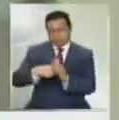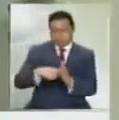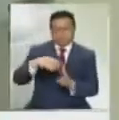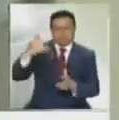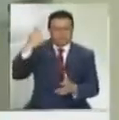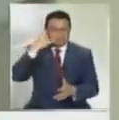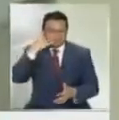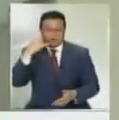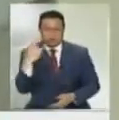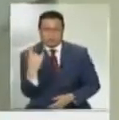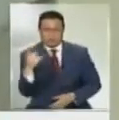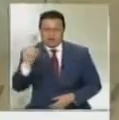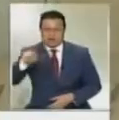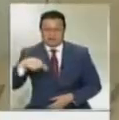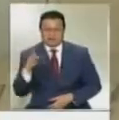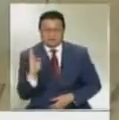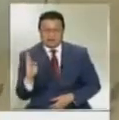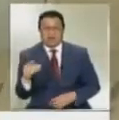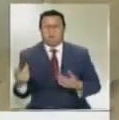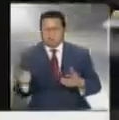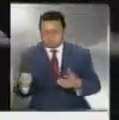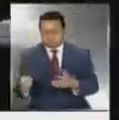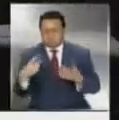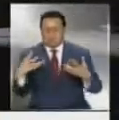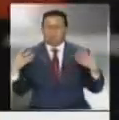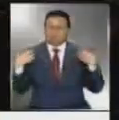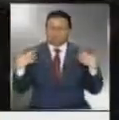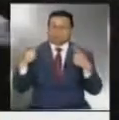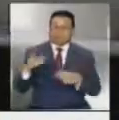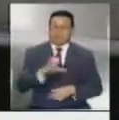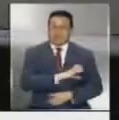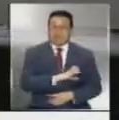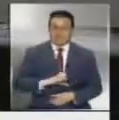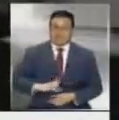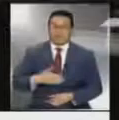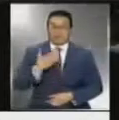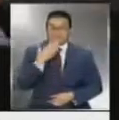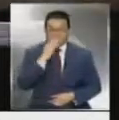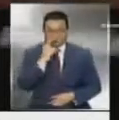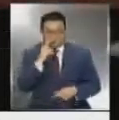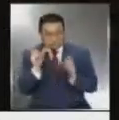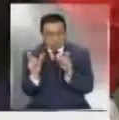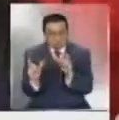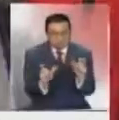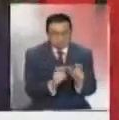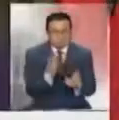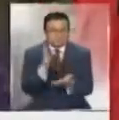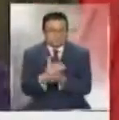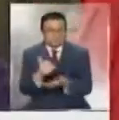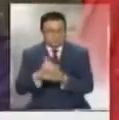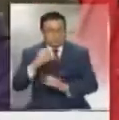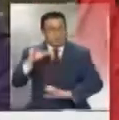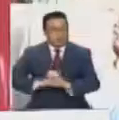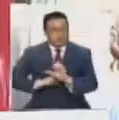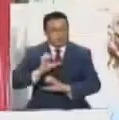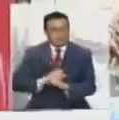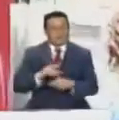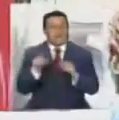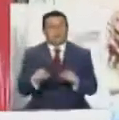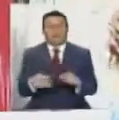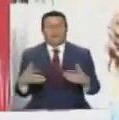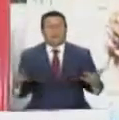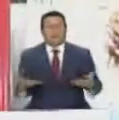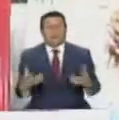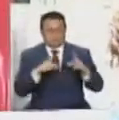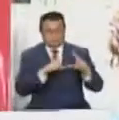y otras comodidades, quedarán en manos del Estado. Así se podrá mejorar la fiscalización y la operación de las empresas. Esto debido a que